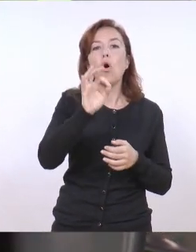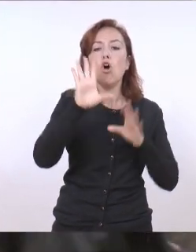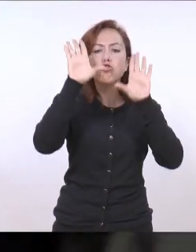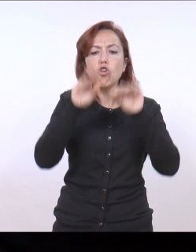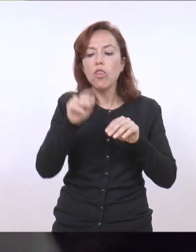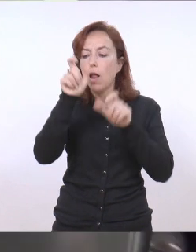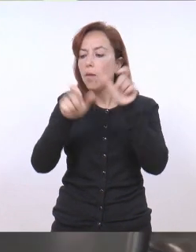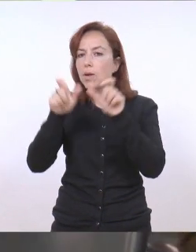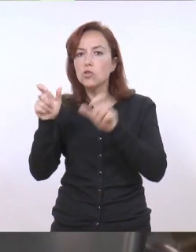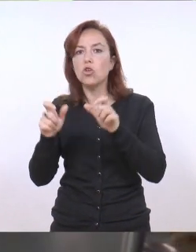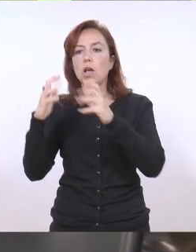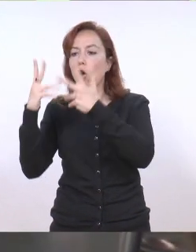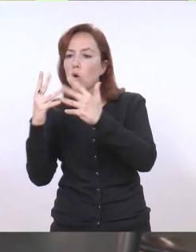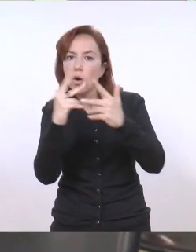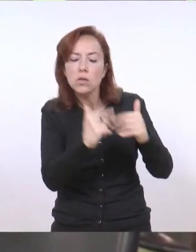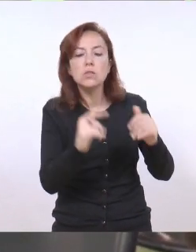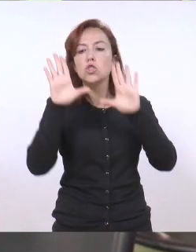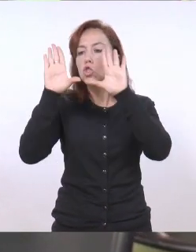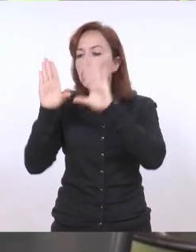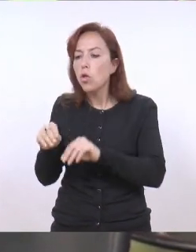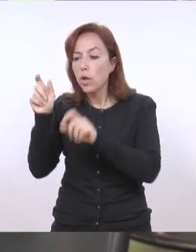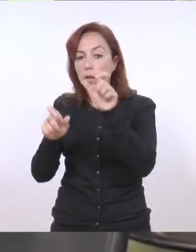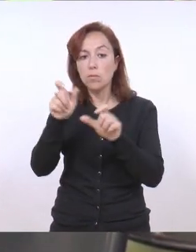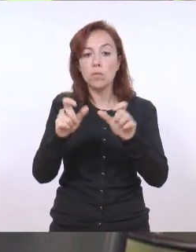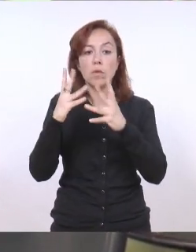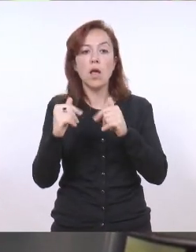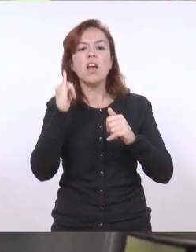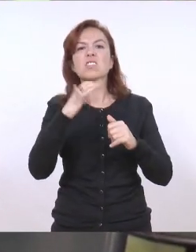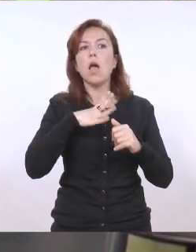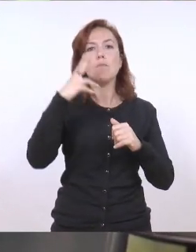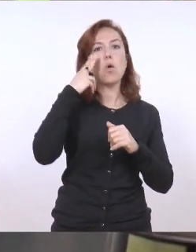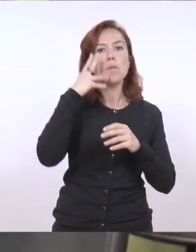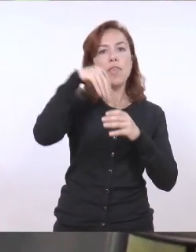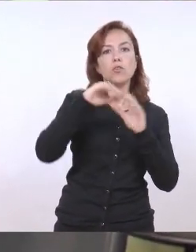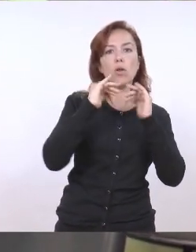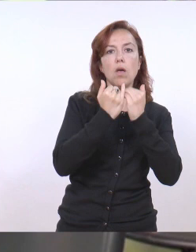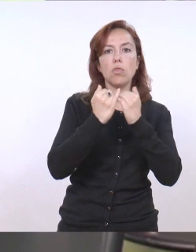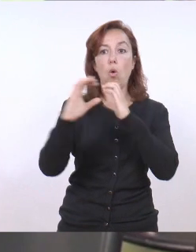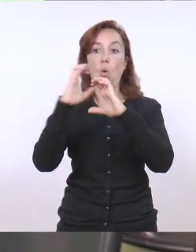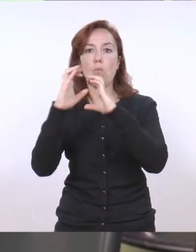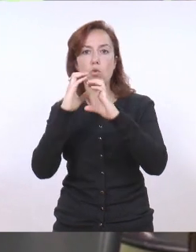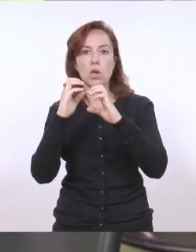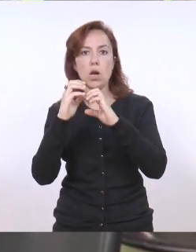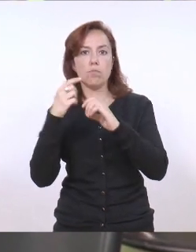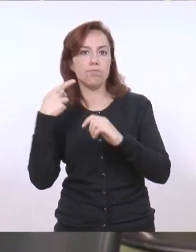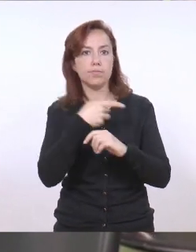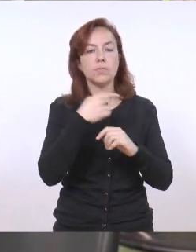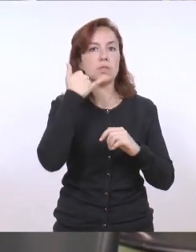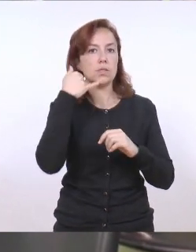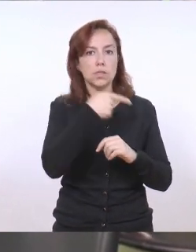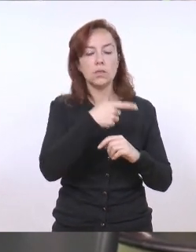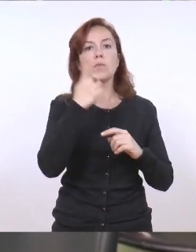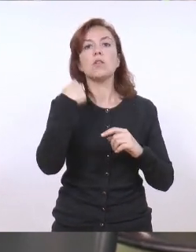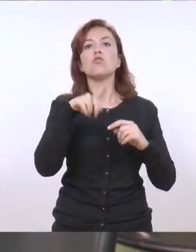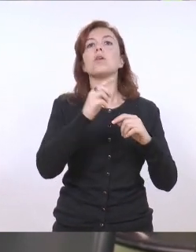sobre fútbol, donde todos los coordinadores, pues todas aquellas incidencias que se producen en los estadios lo comunican y a partir de ahí